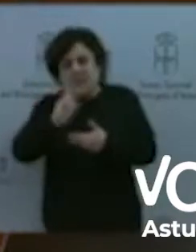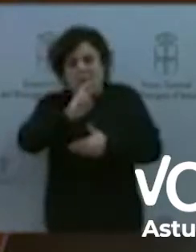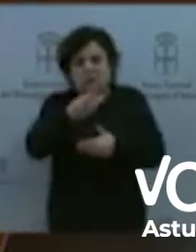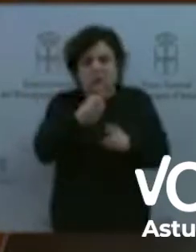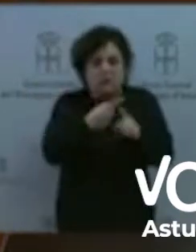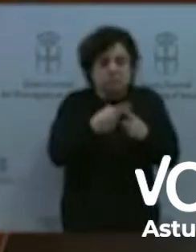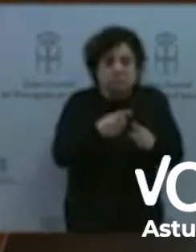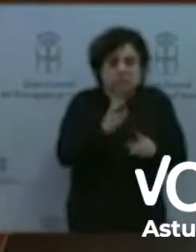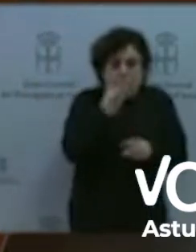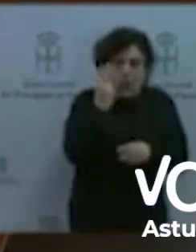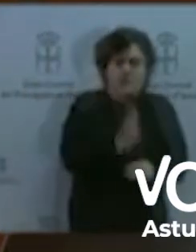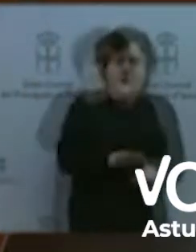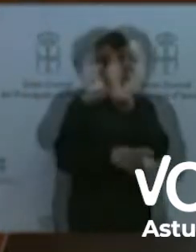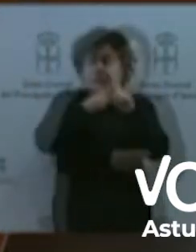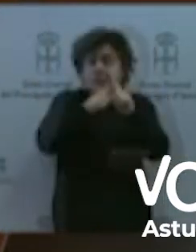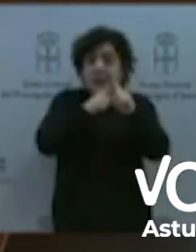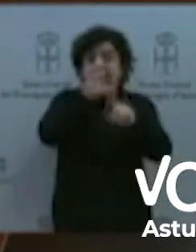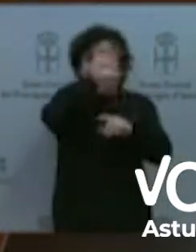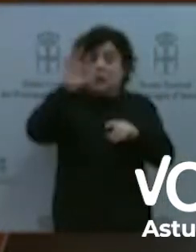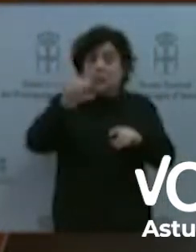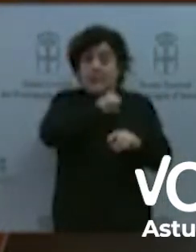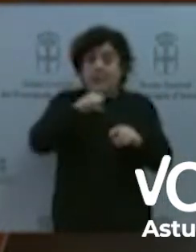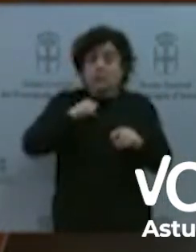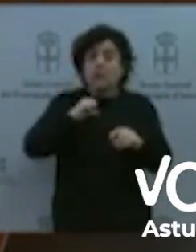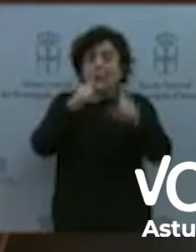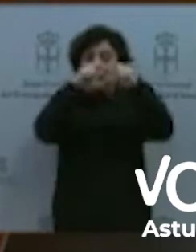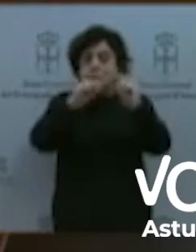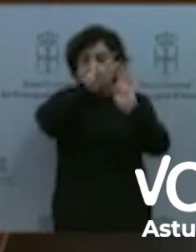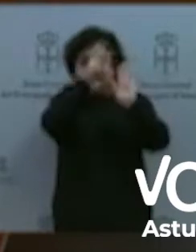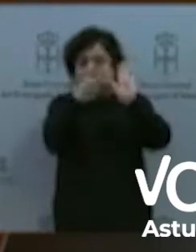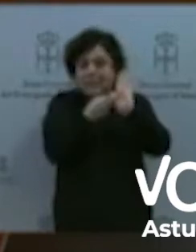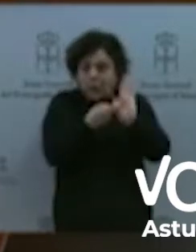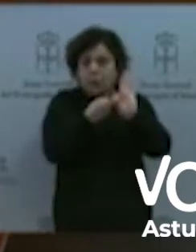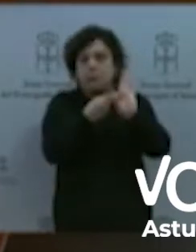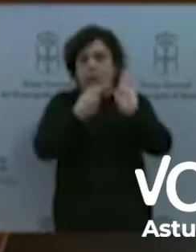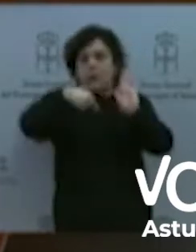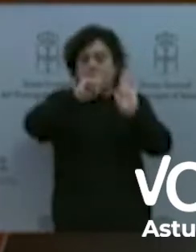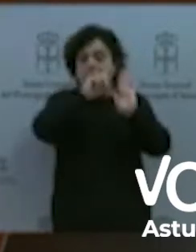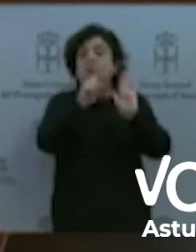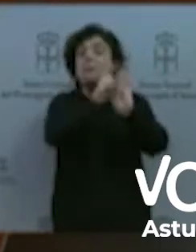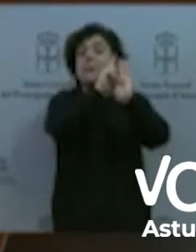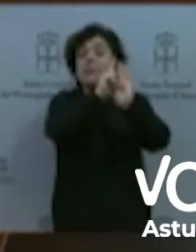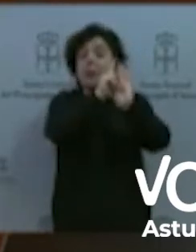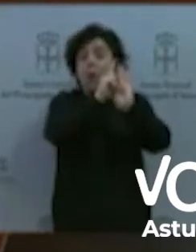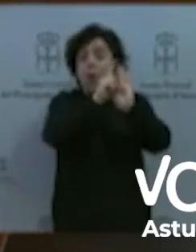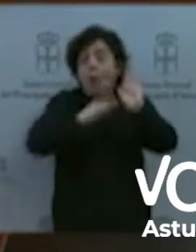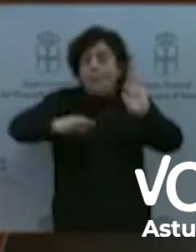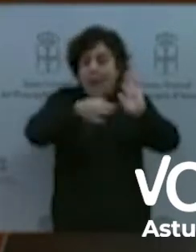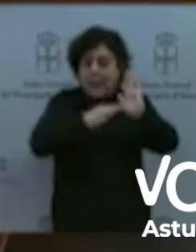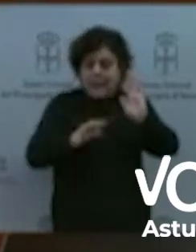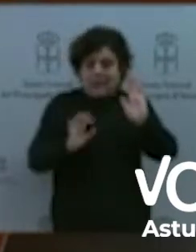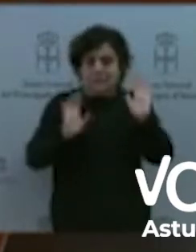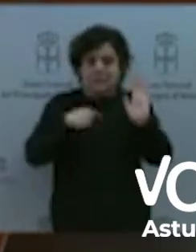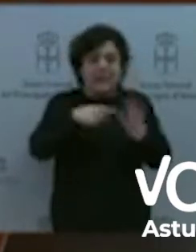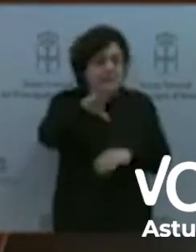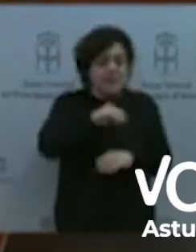es ineficaz y obsoleto. Entendemos, señora consejera, que pese a su pretendida sensibilidad social,